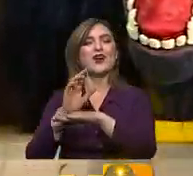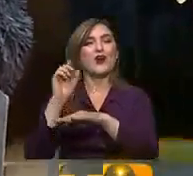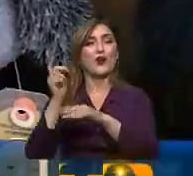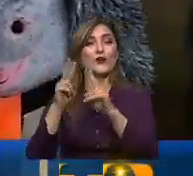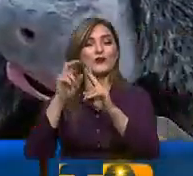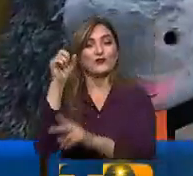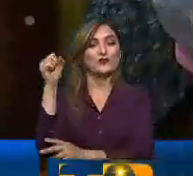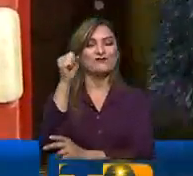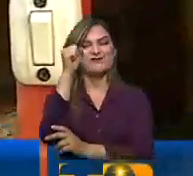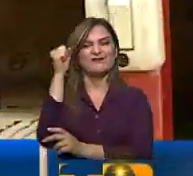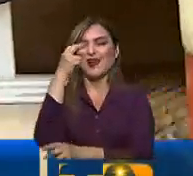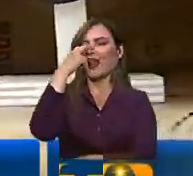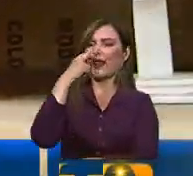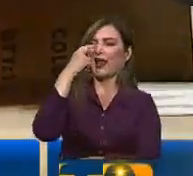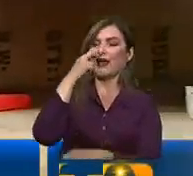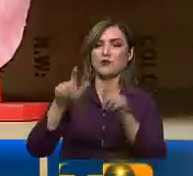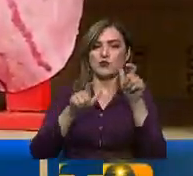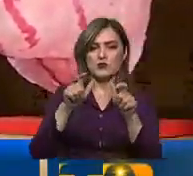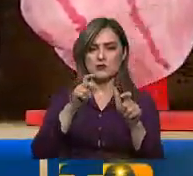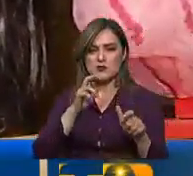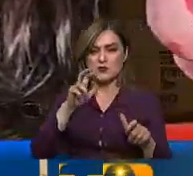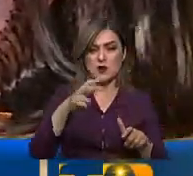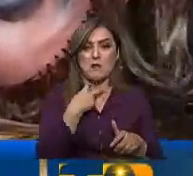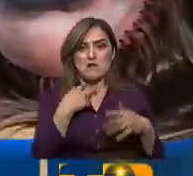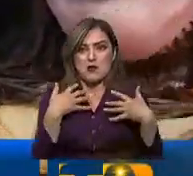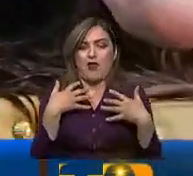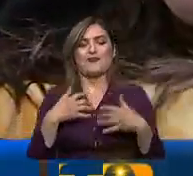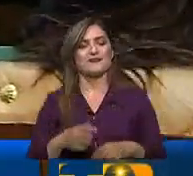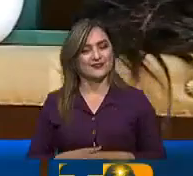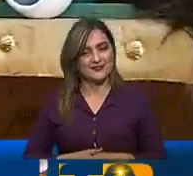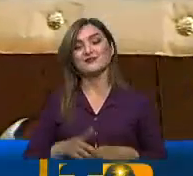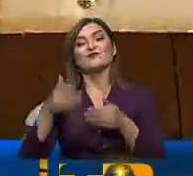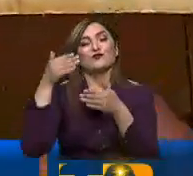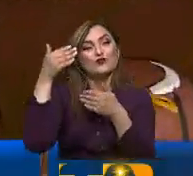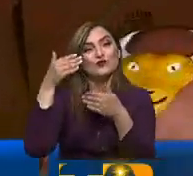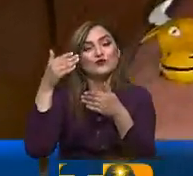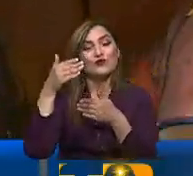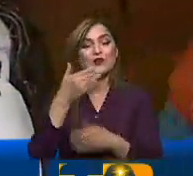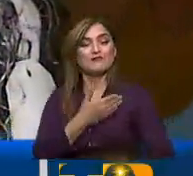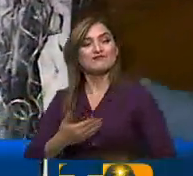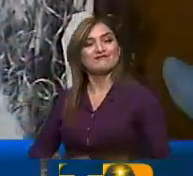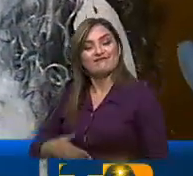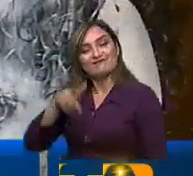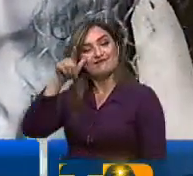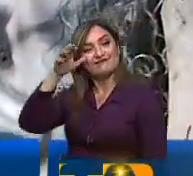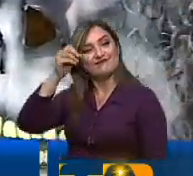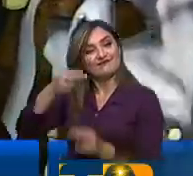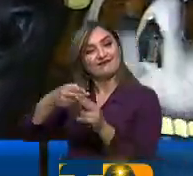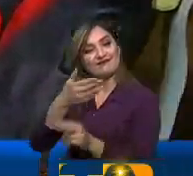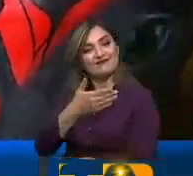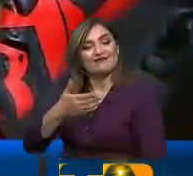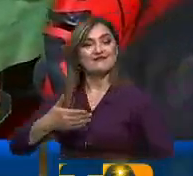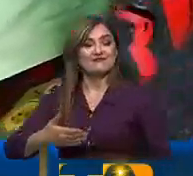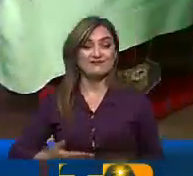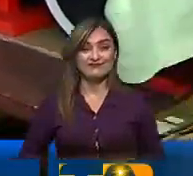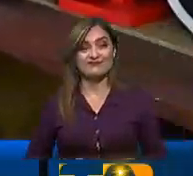Guasón, algunos personajes de terror. También personajes de la política nacional, el presidente Guillermo Lasso, expresidentes.